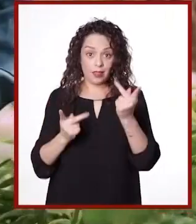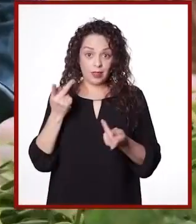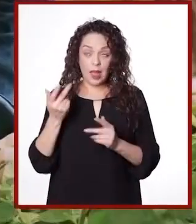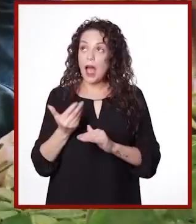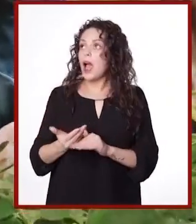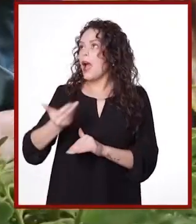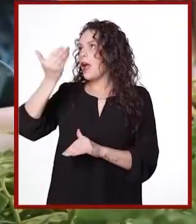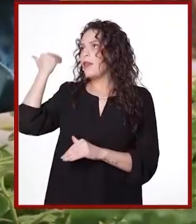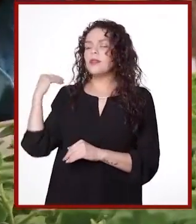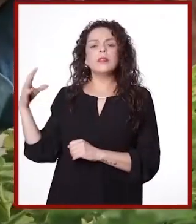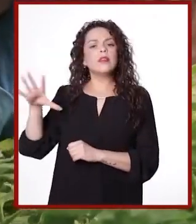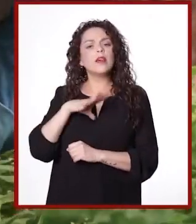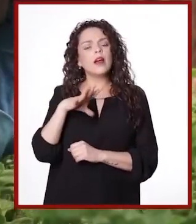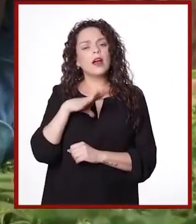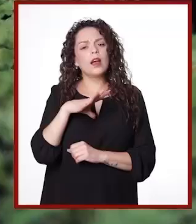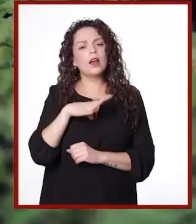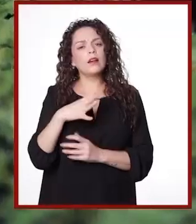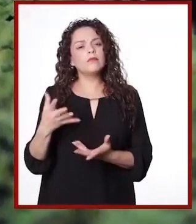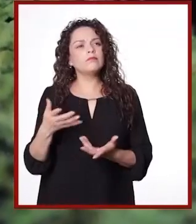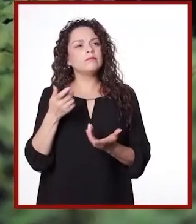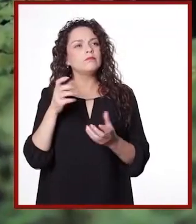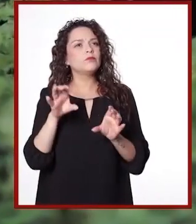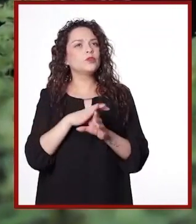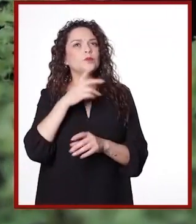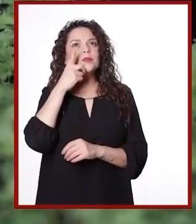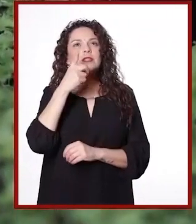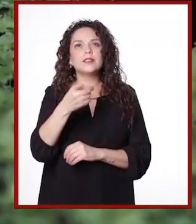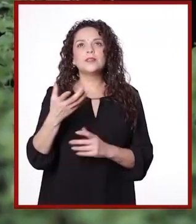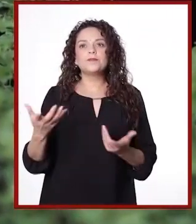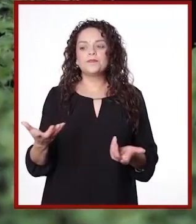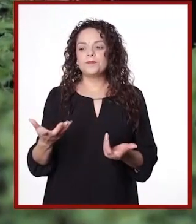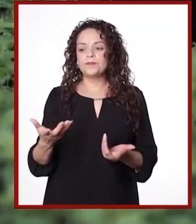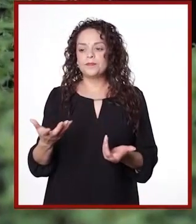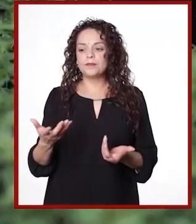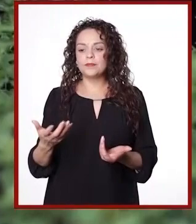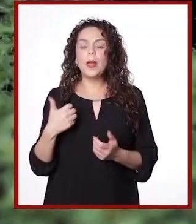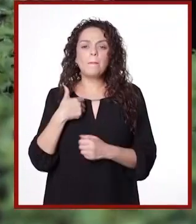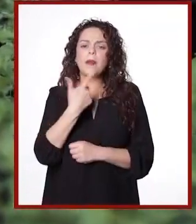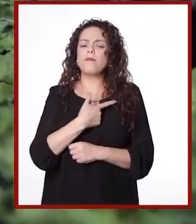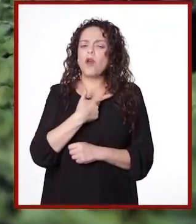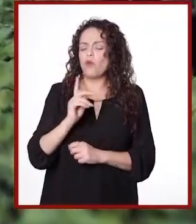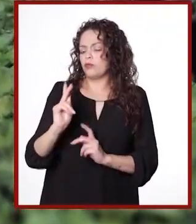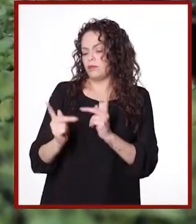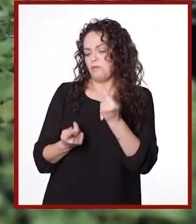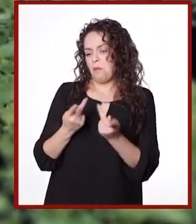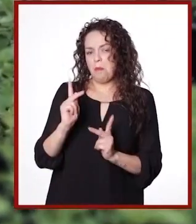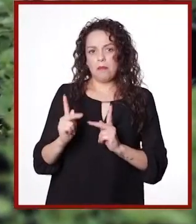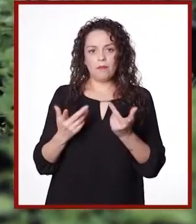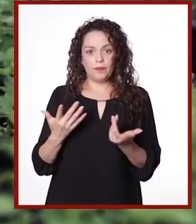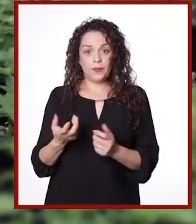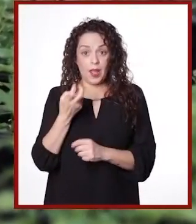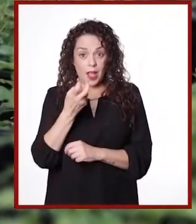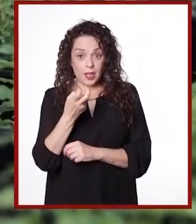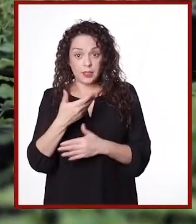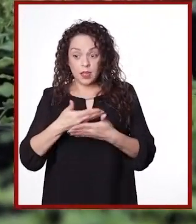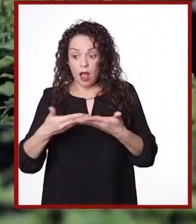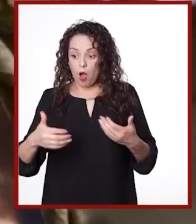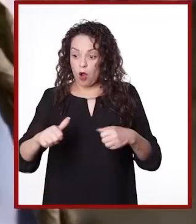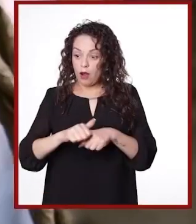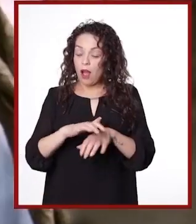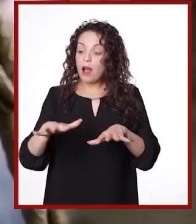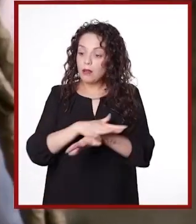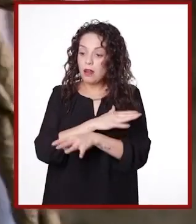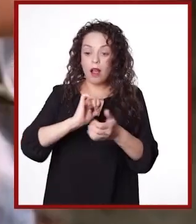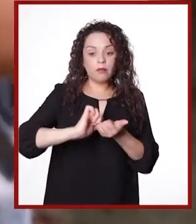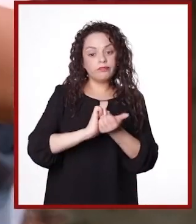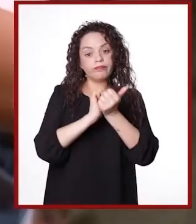Antes había como una especie como de feeling de me gustan las plantitas, y ese feeling ahora se transformó